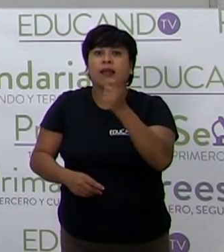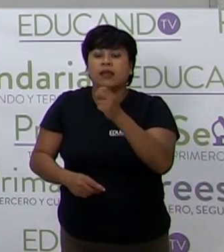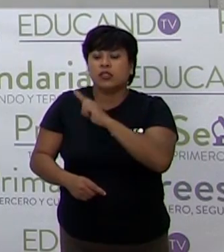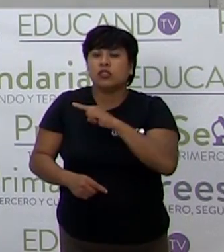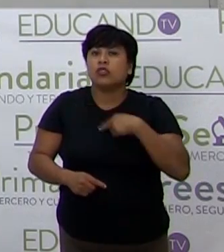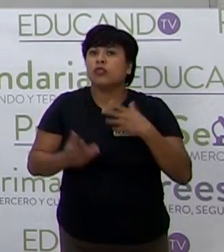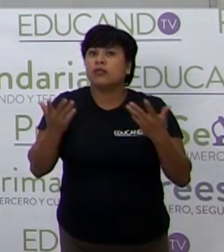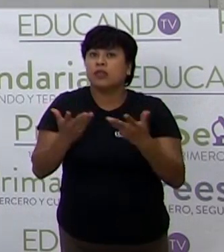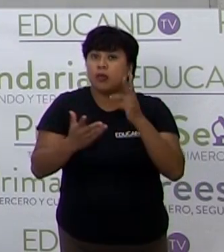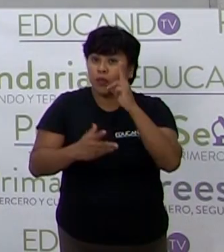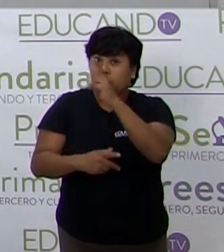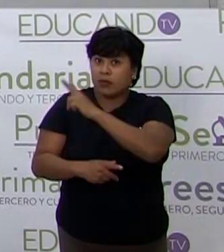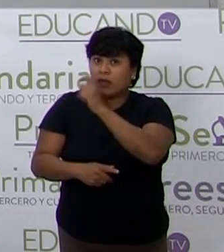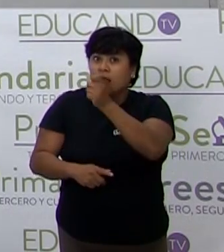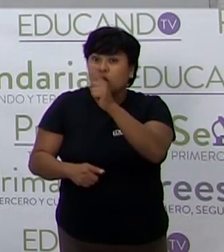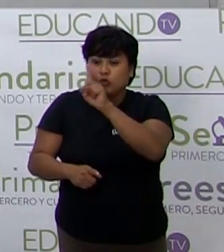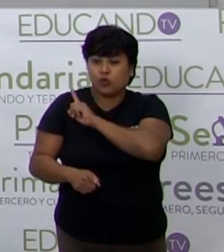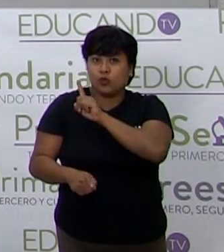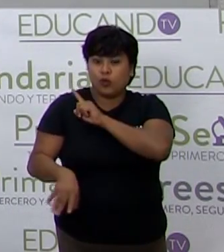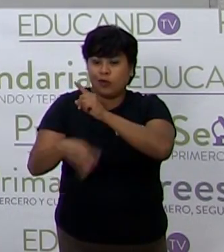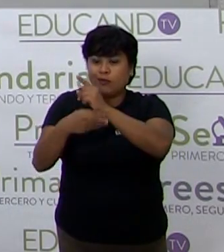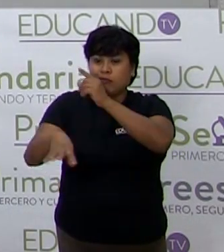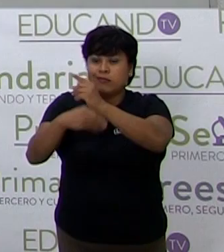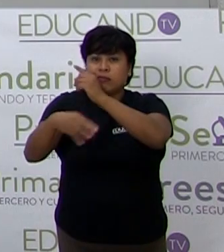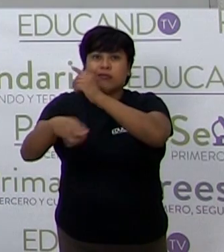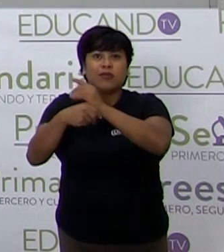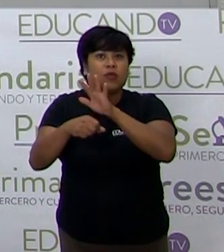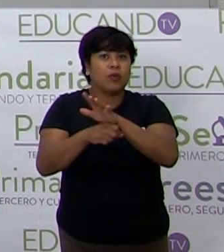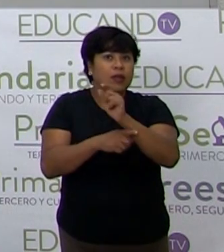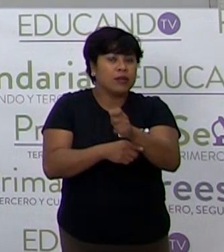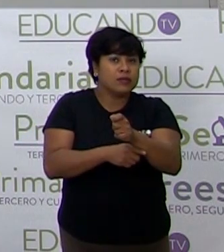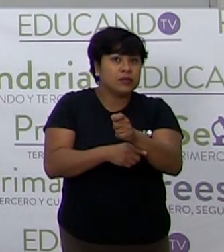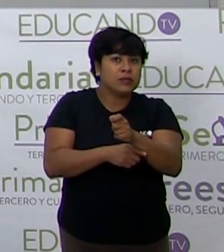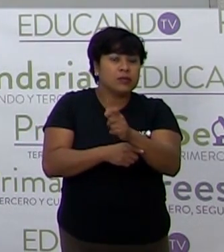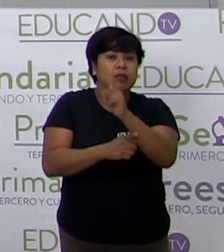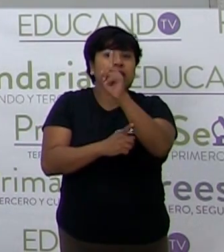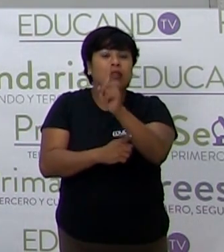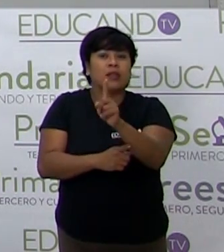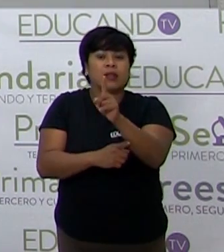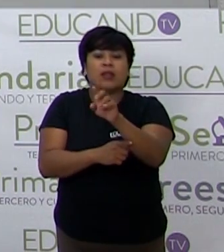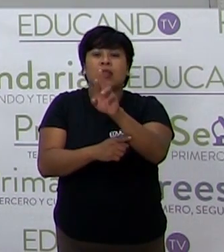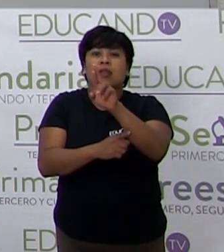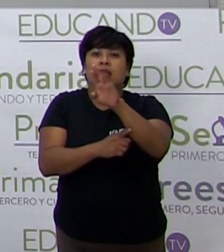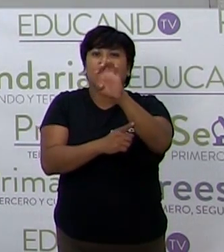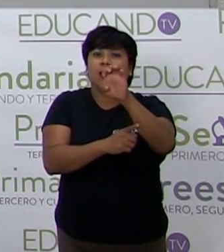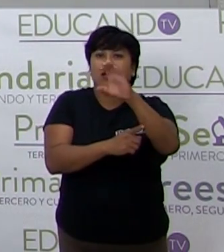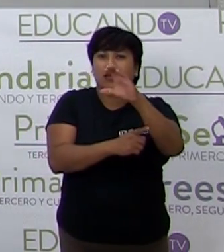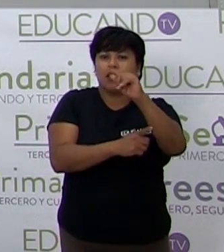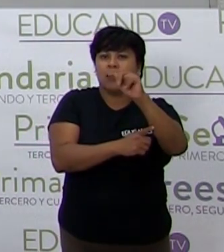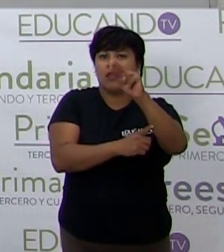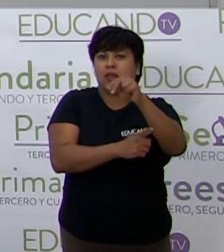estamos formando? Así es, niños y niñas. Es un rectángulo.